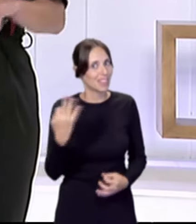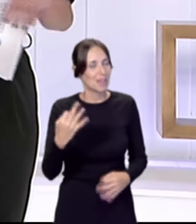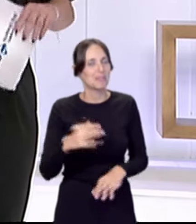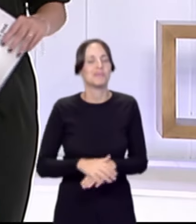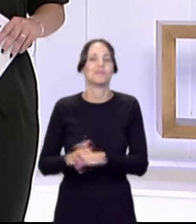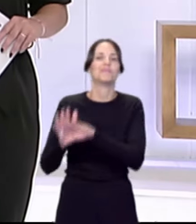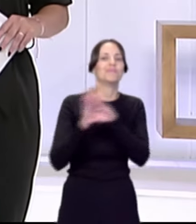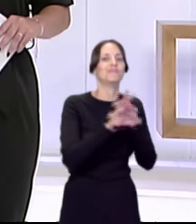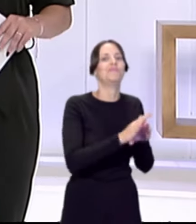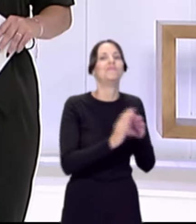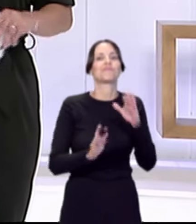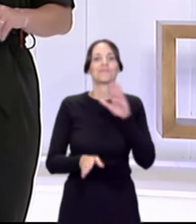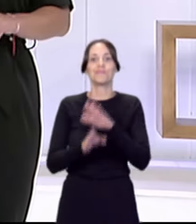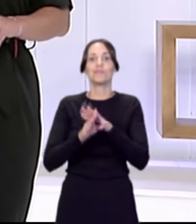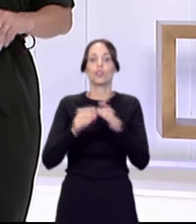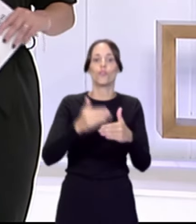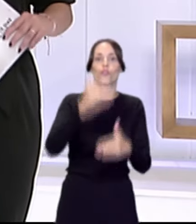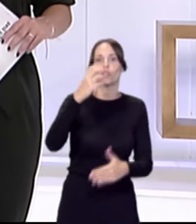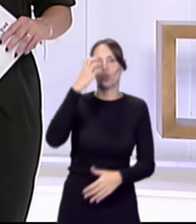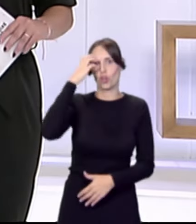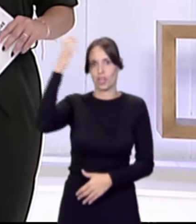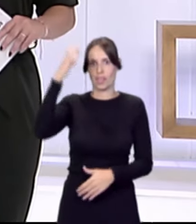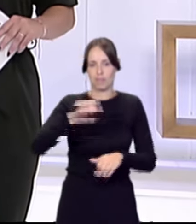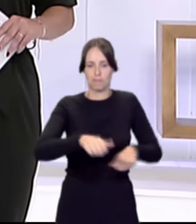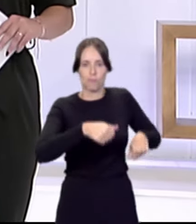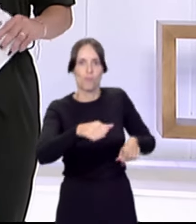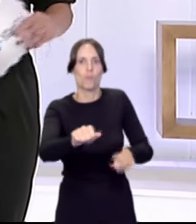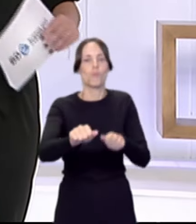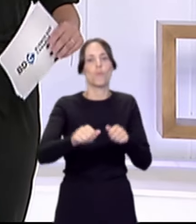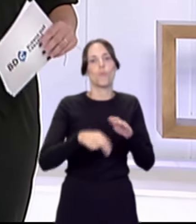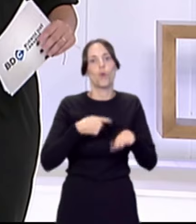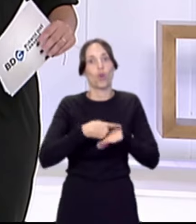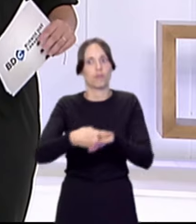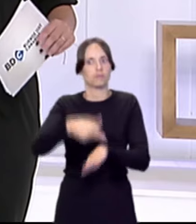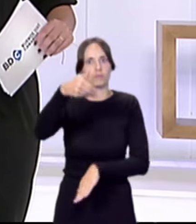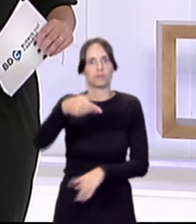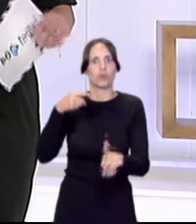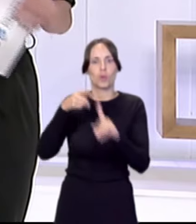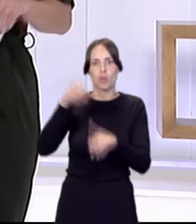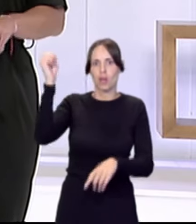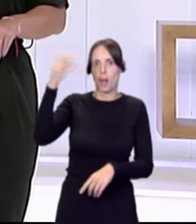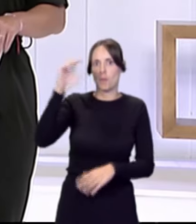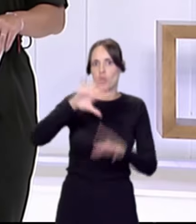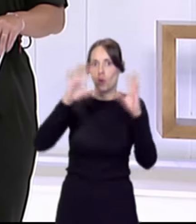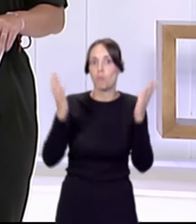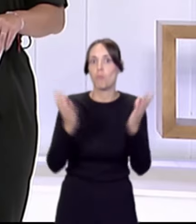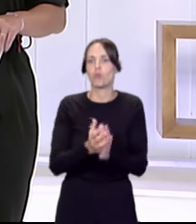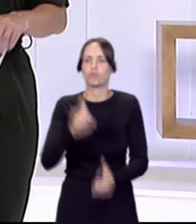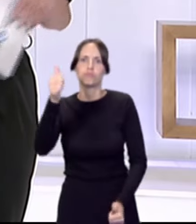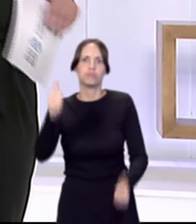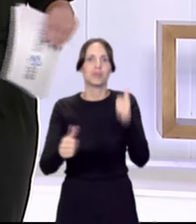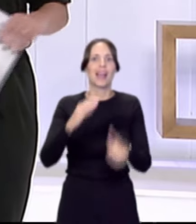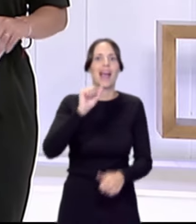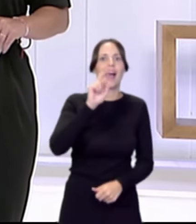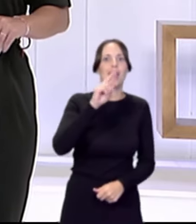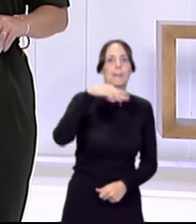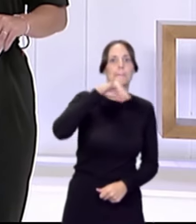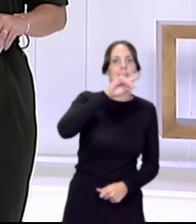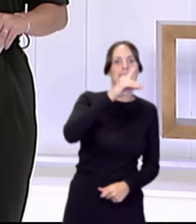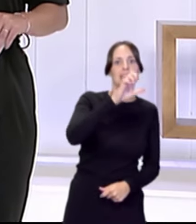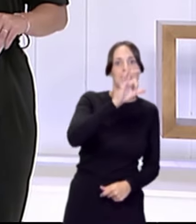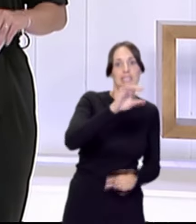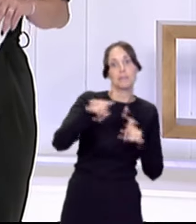continúa la acción en el frontón King, decisivo para el Mundial de Bodyboard. Hay un pulso directo por el título entre el canario Hermides Oliveres y otro clásico de las